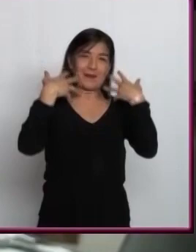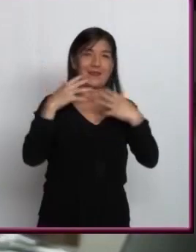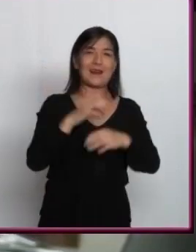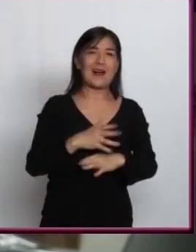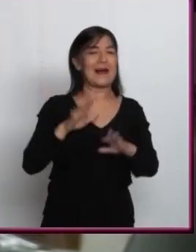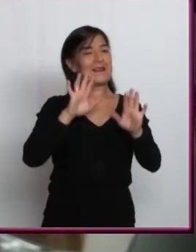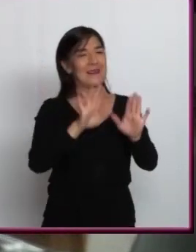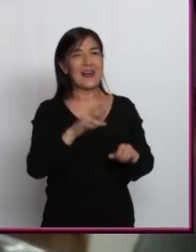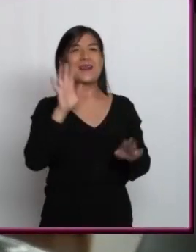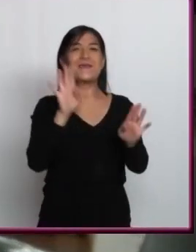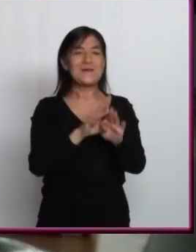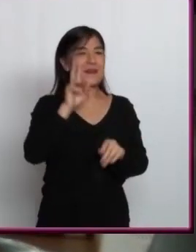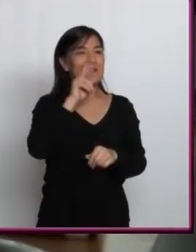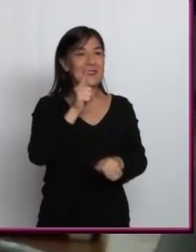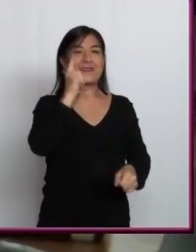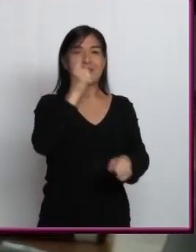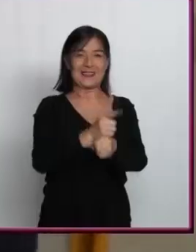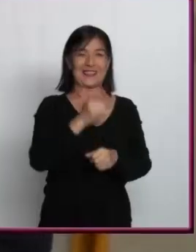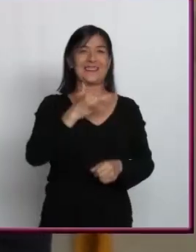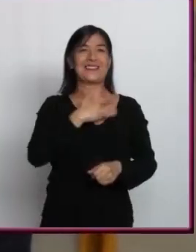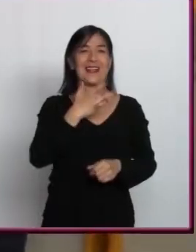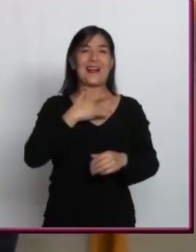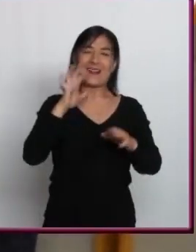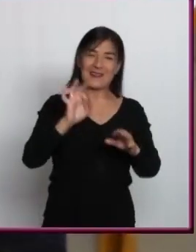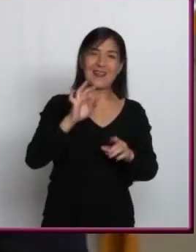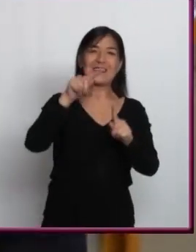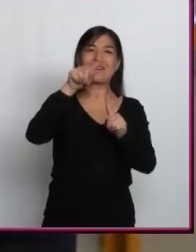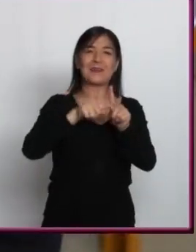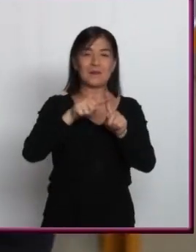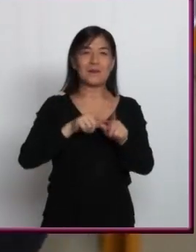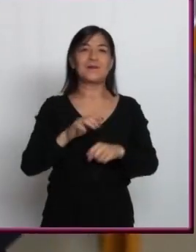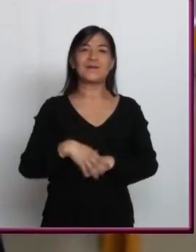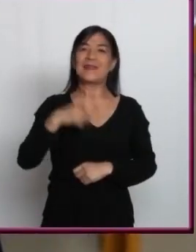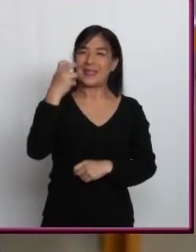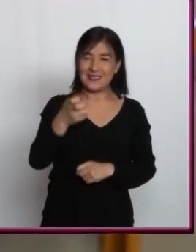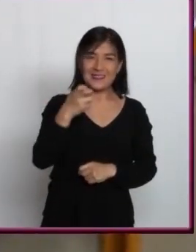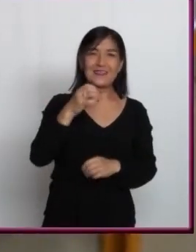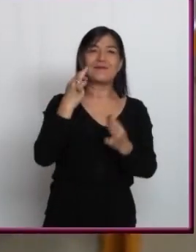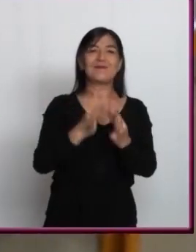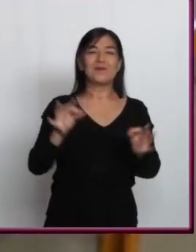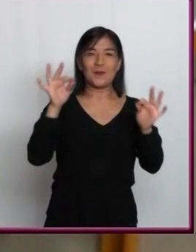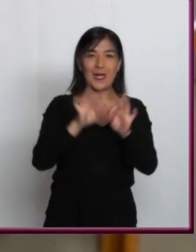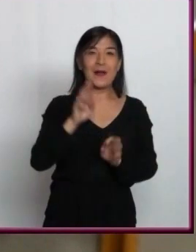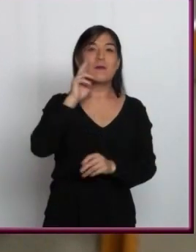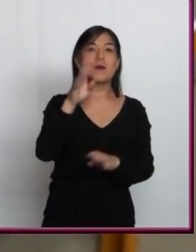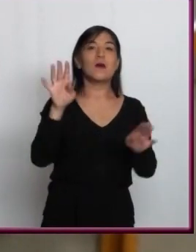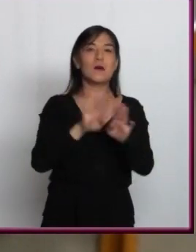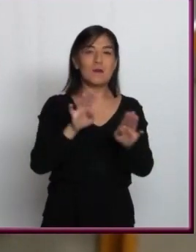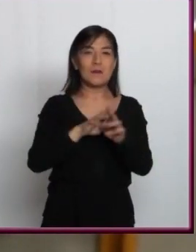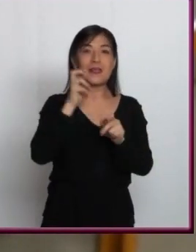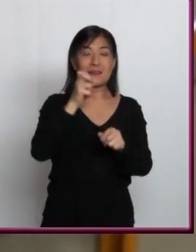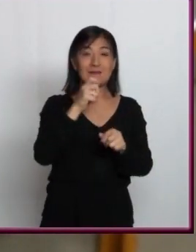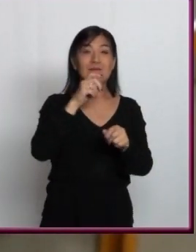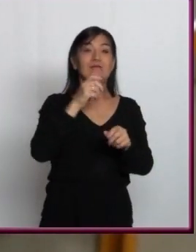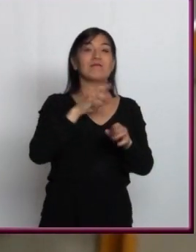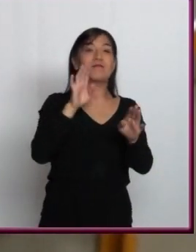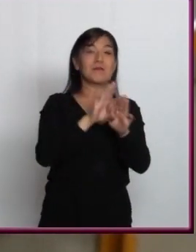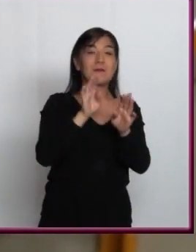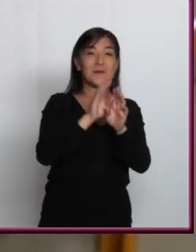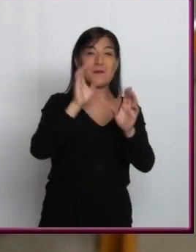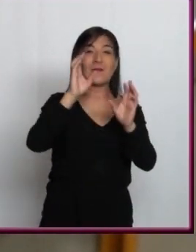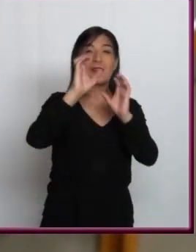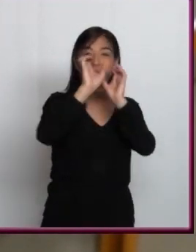como un descubrimiento fresco y confortable. Es elemental. Veamos lo que nuestros telescopios nos han ayudado a